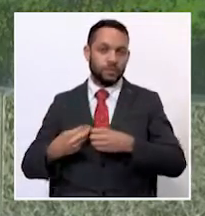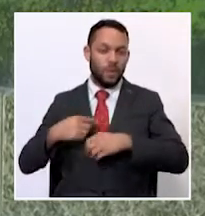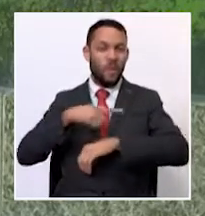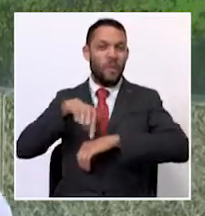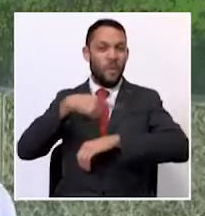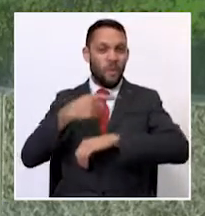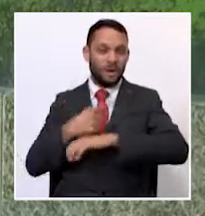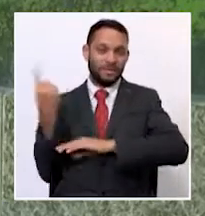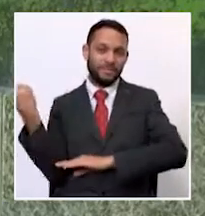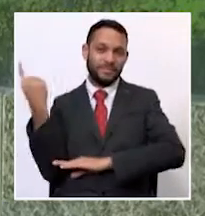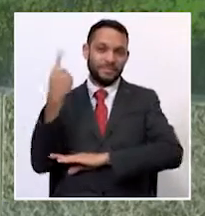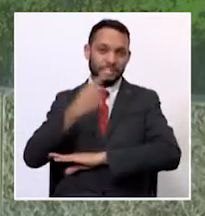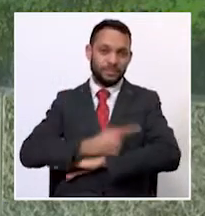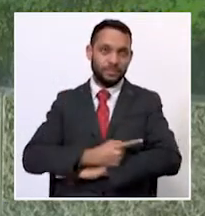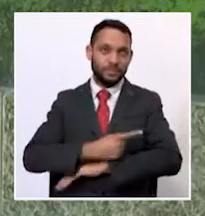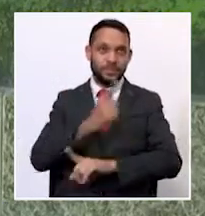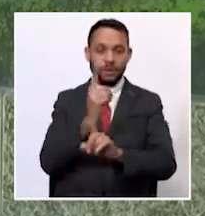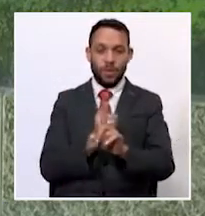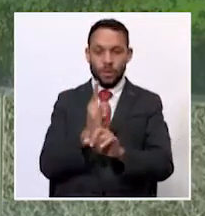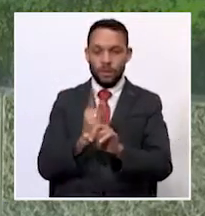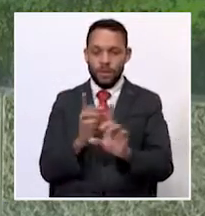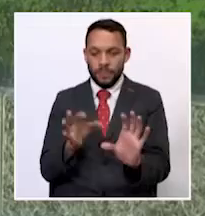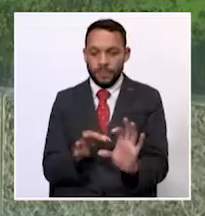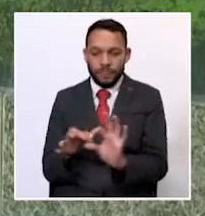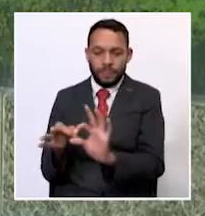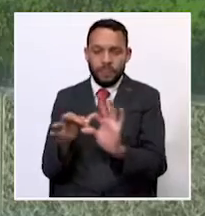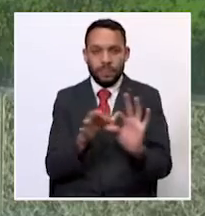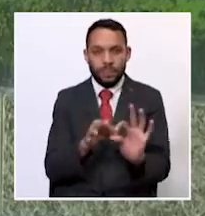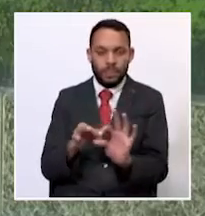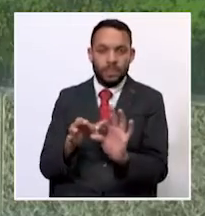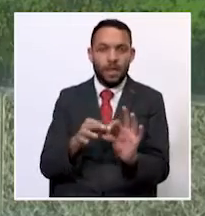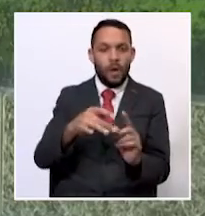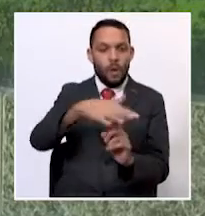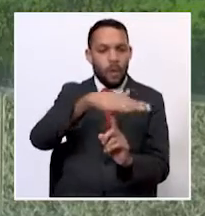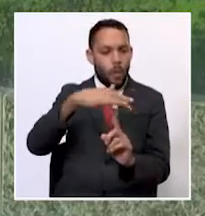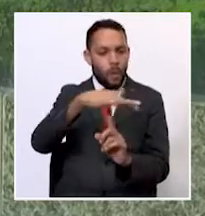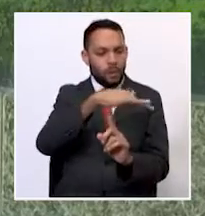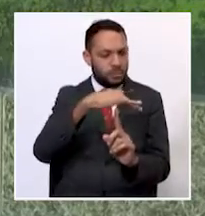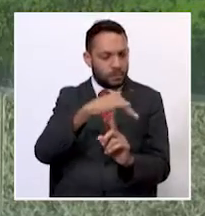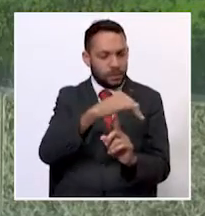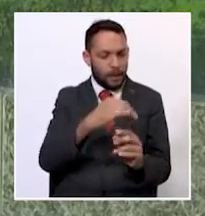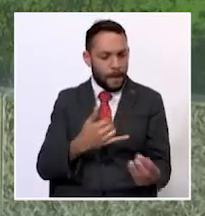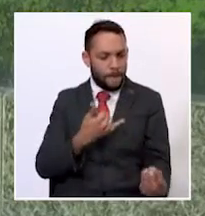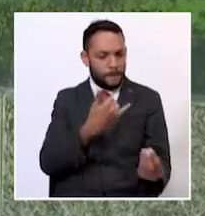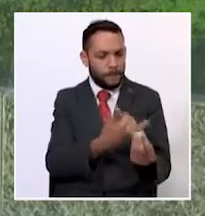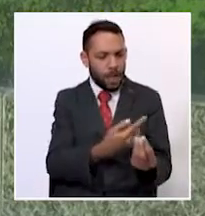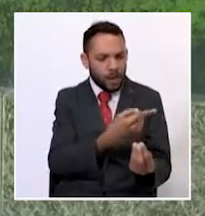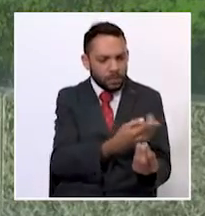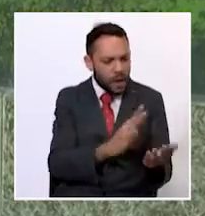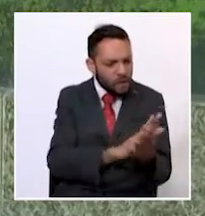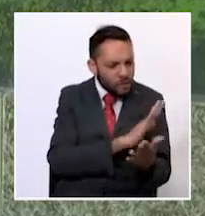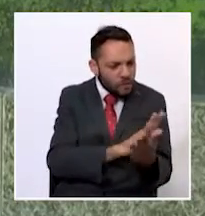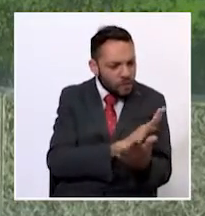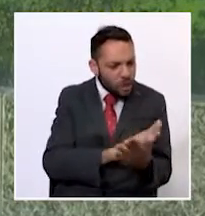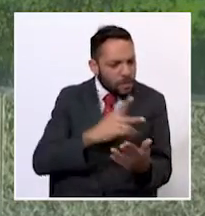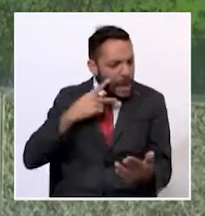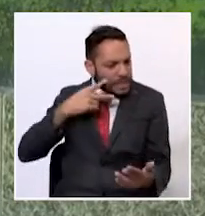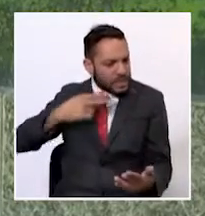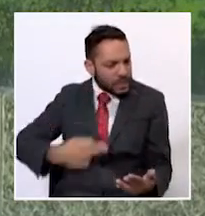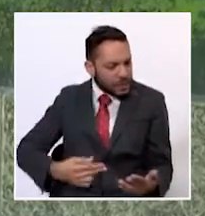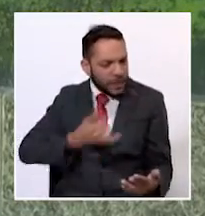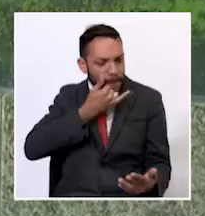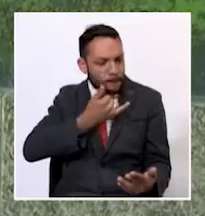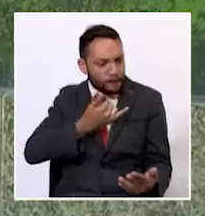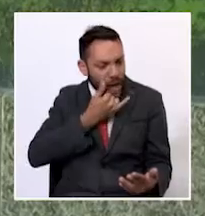colon, en todo. Hagamos un contexto clínico. ¿Qué tiene usted? ¿Qué está padeciendo? ¿Cuál es su historia? ¿Cuánto pesa?